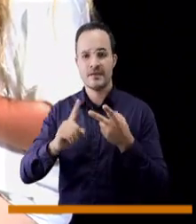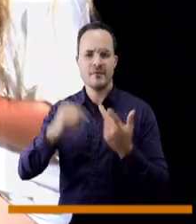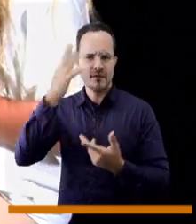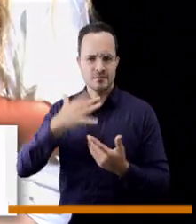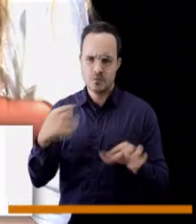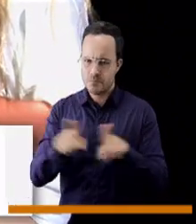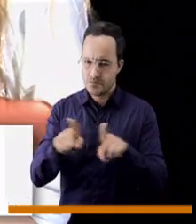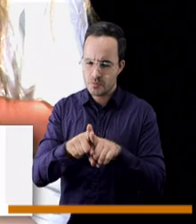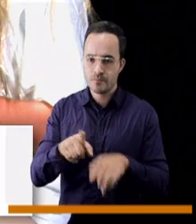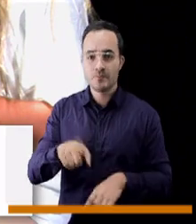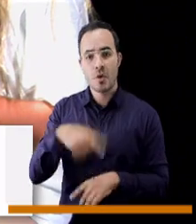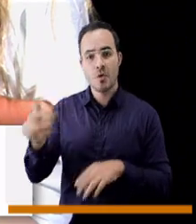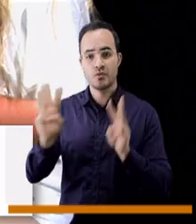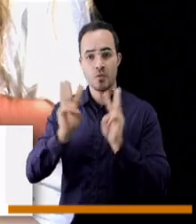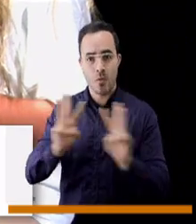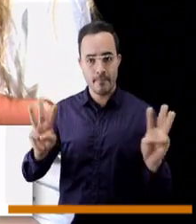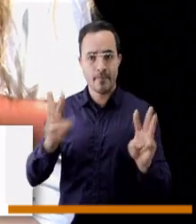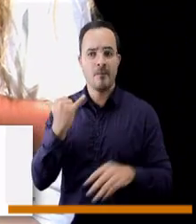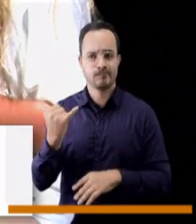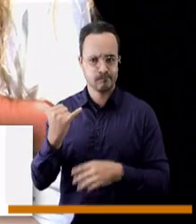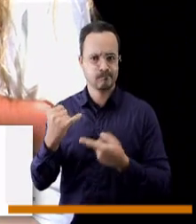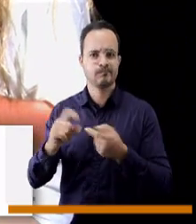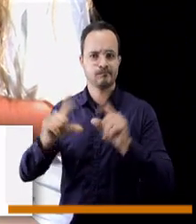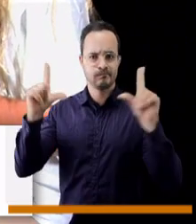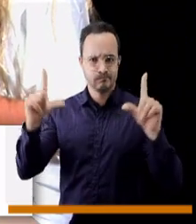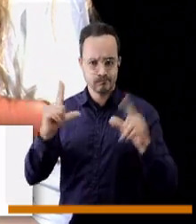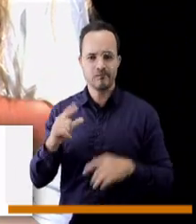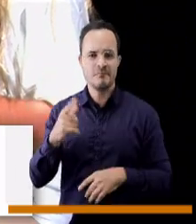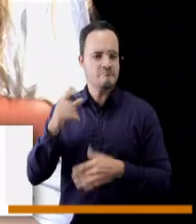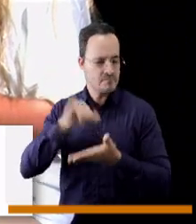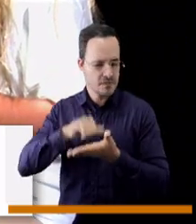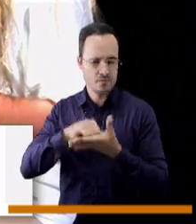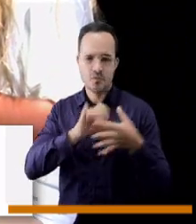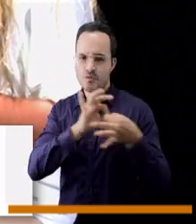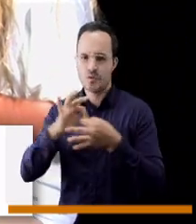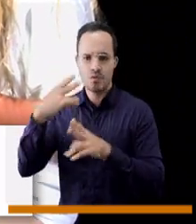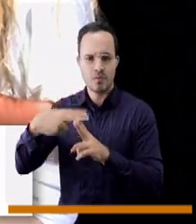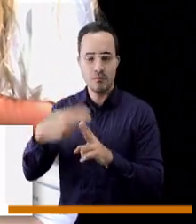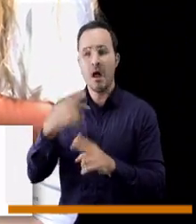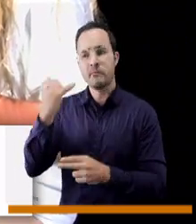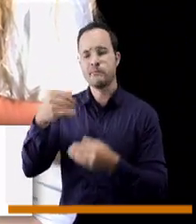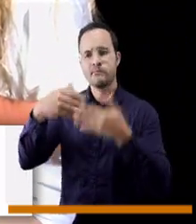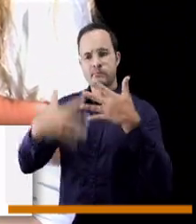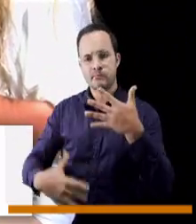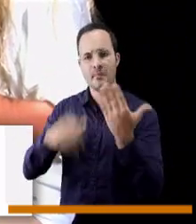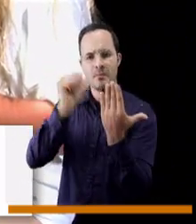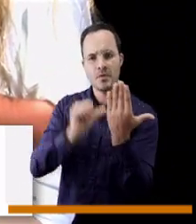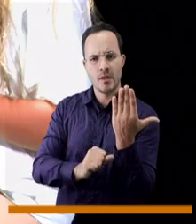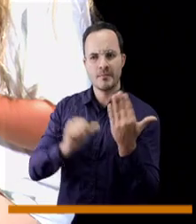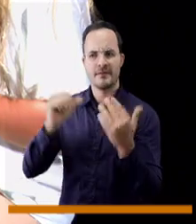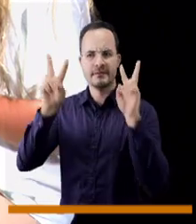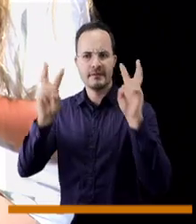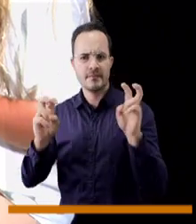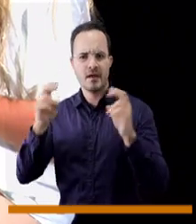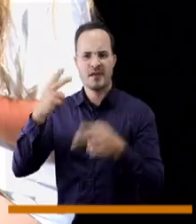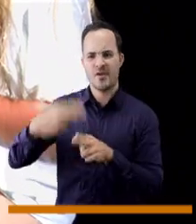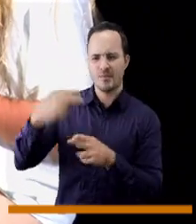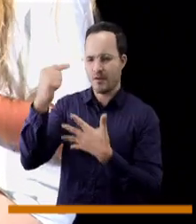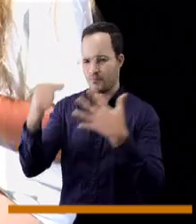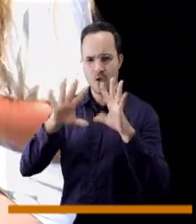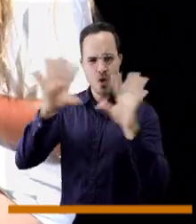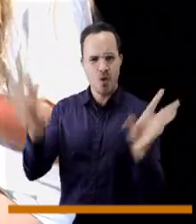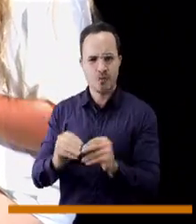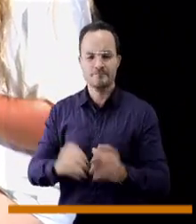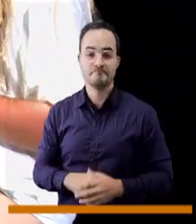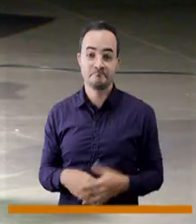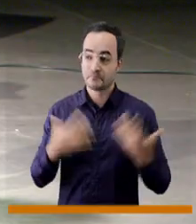en Facebook Bicicine, y también hay un portal que es bicicine.com, entonces ahí está un poco la programación y todo lo que estamos haciendo con